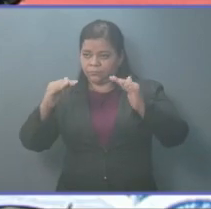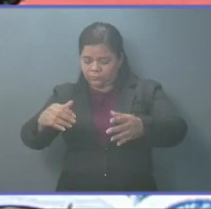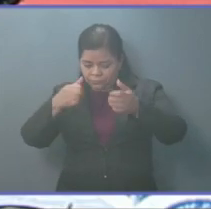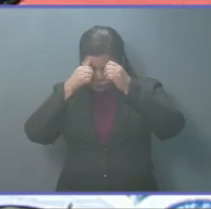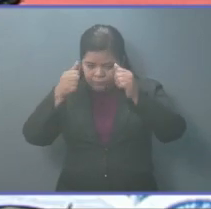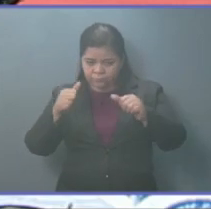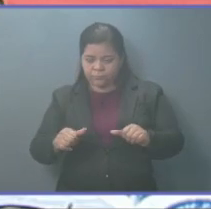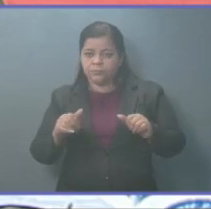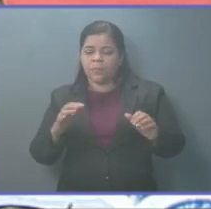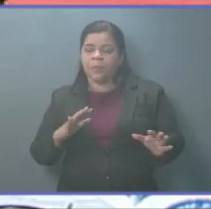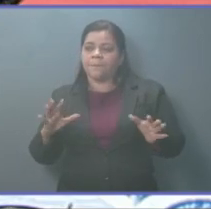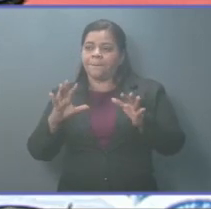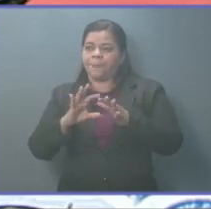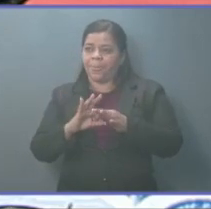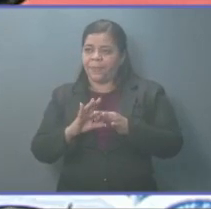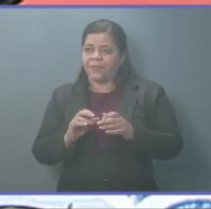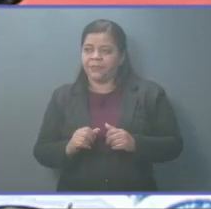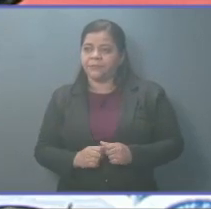esa seguridad.